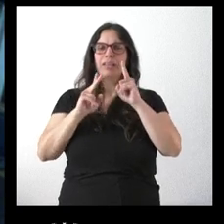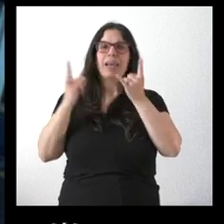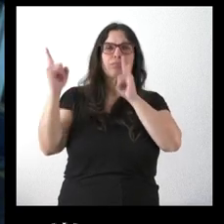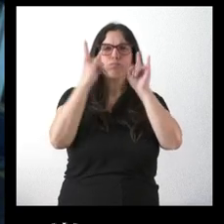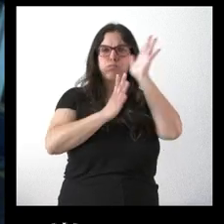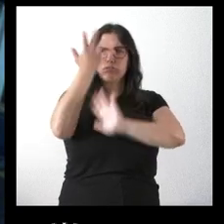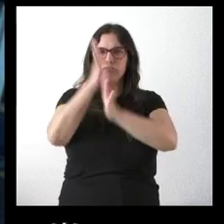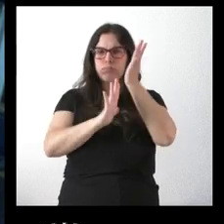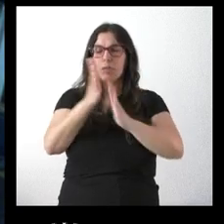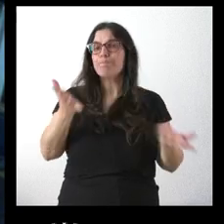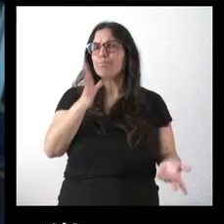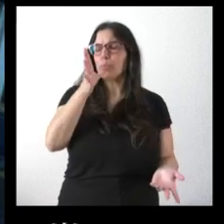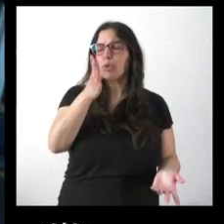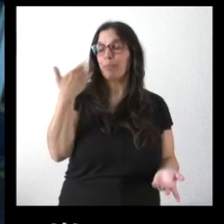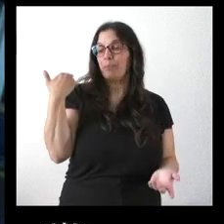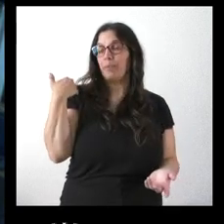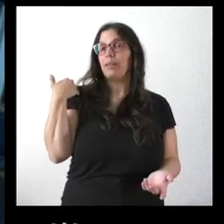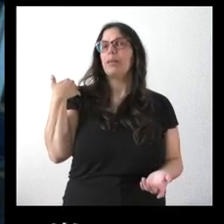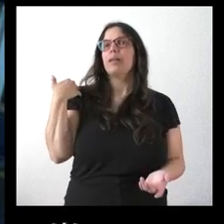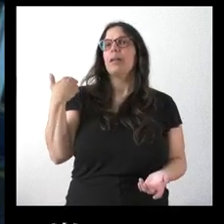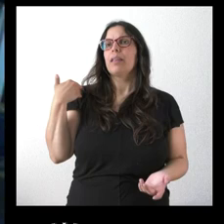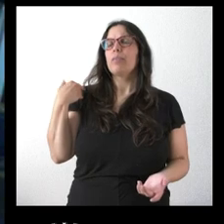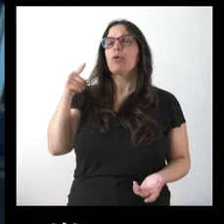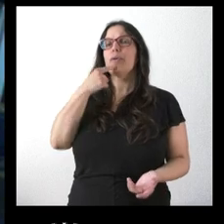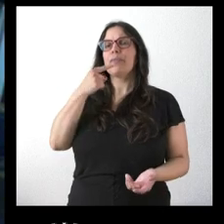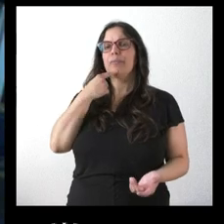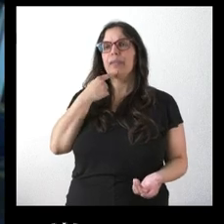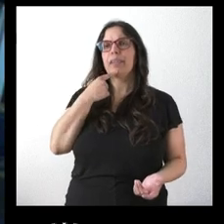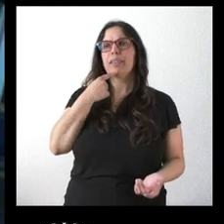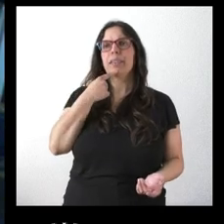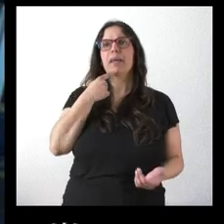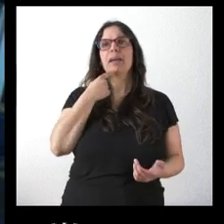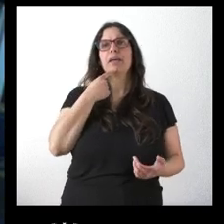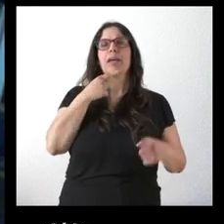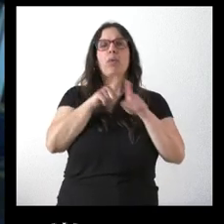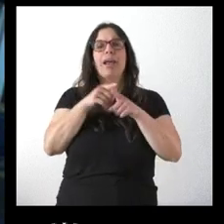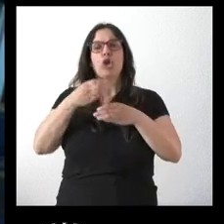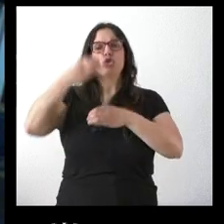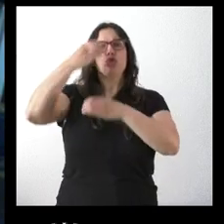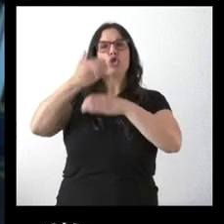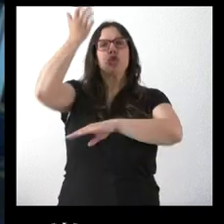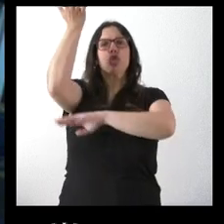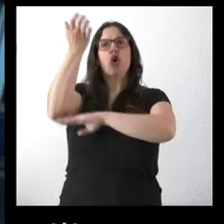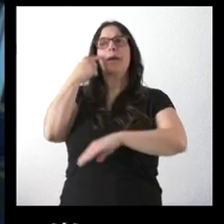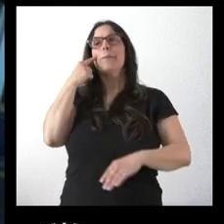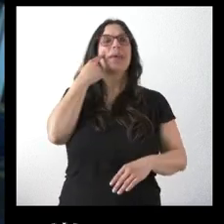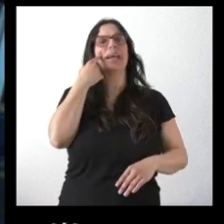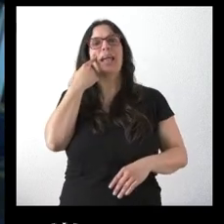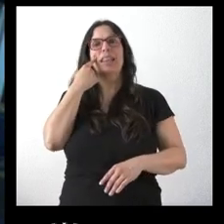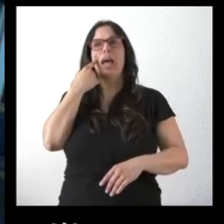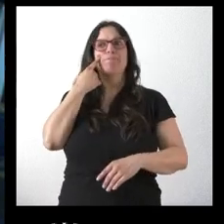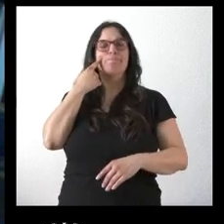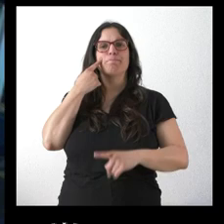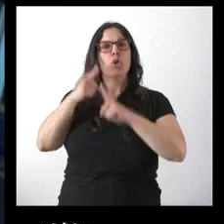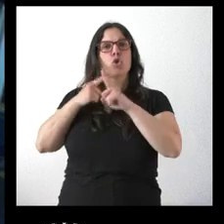unos días CGT criticaba que más de la mitad de las torres de vigilancia no están operativas ni tampoco se ha llamado al personal fijo discontinuo para